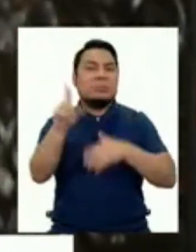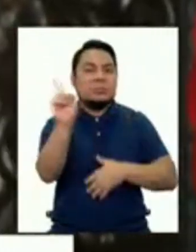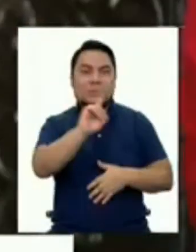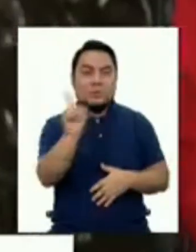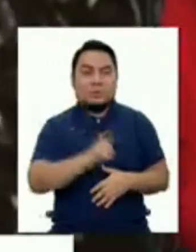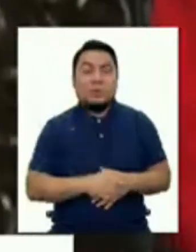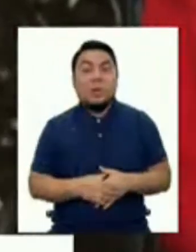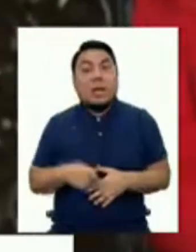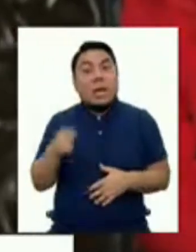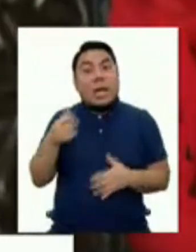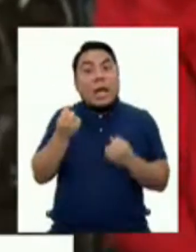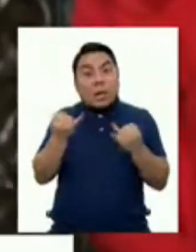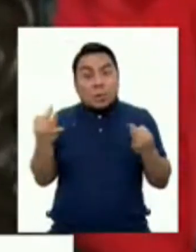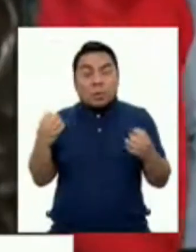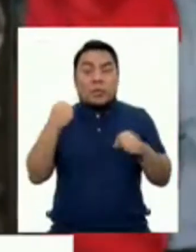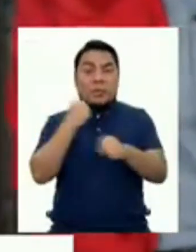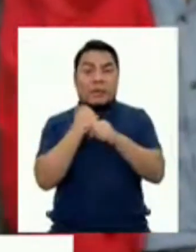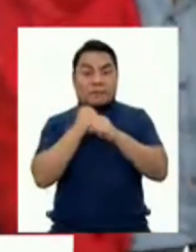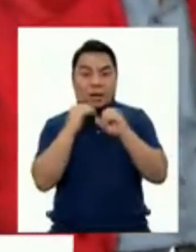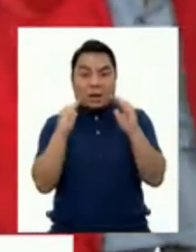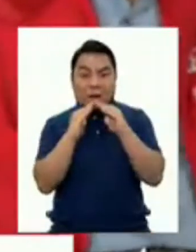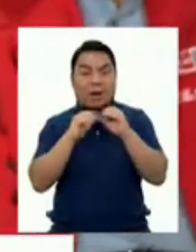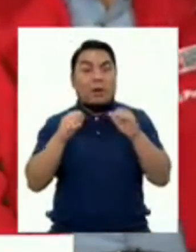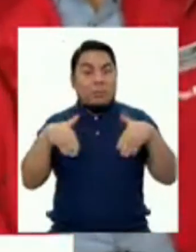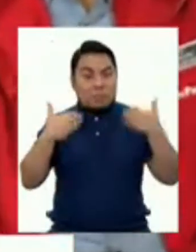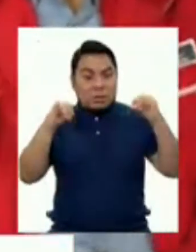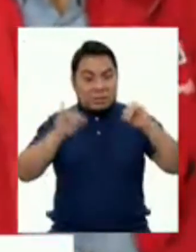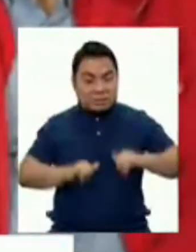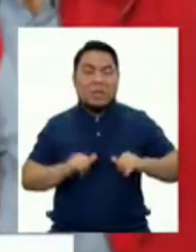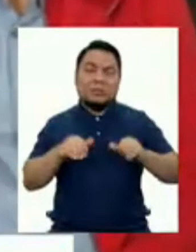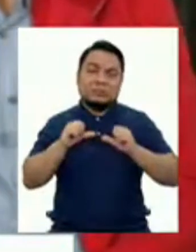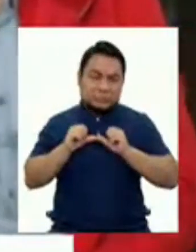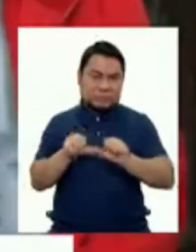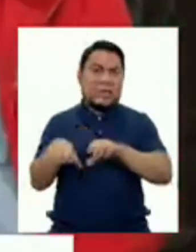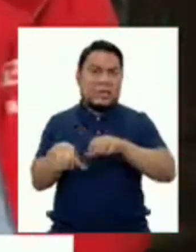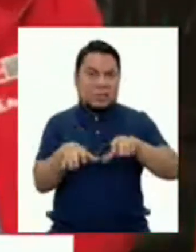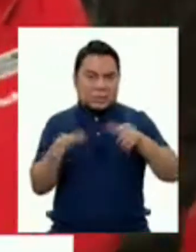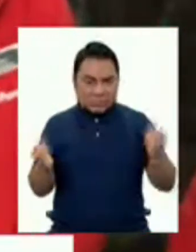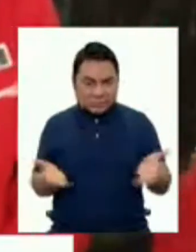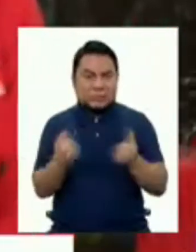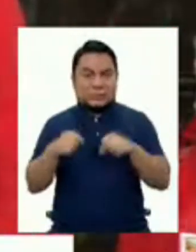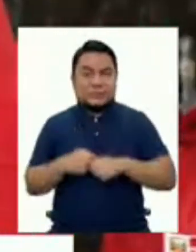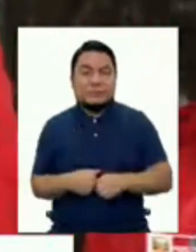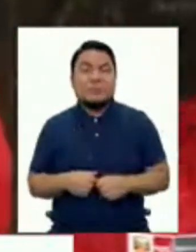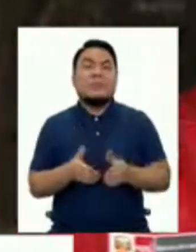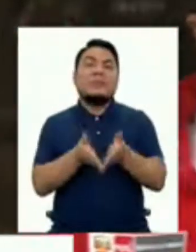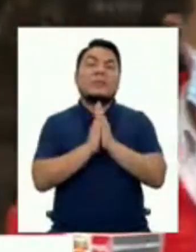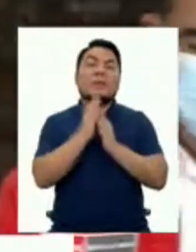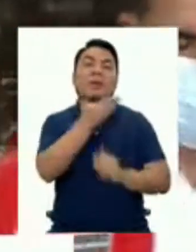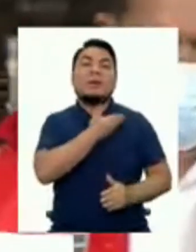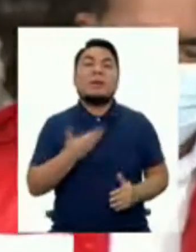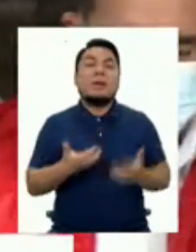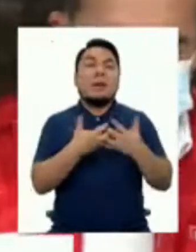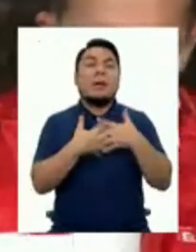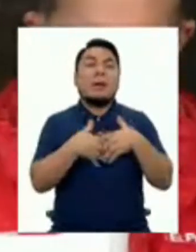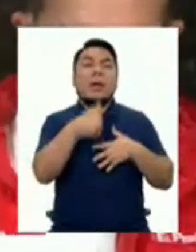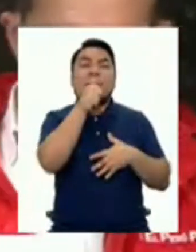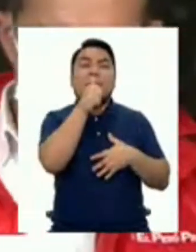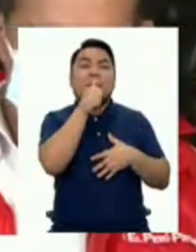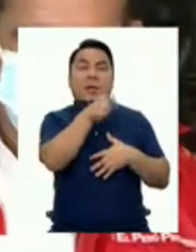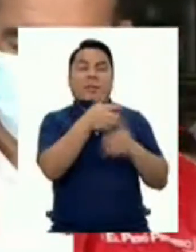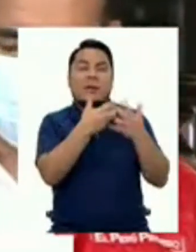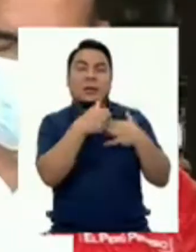hacer trabajo a distancia lo van a continuar haciendo. También pedimos a la actividad privada, lo que puedan